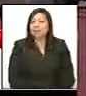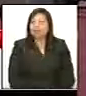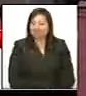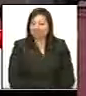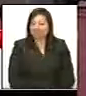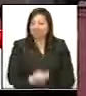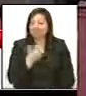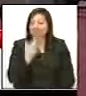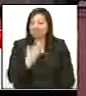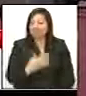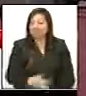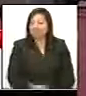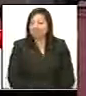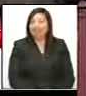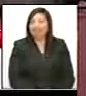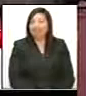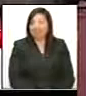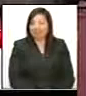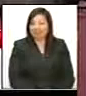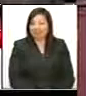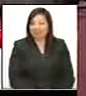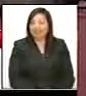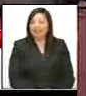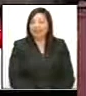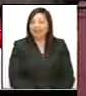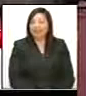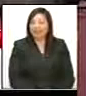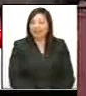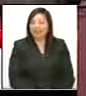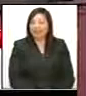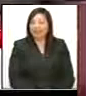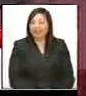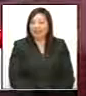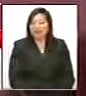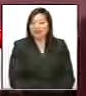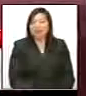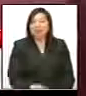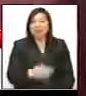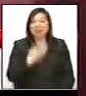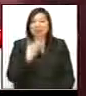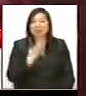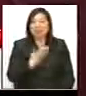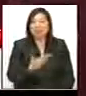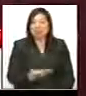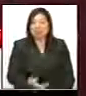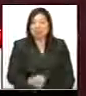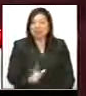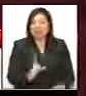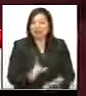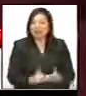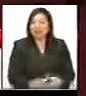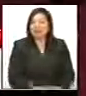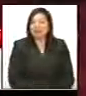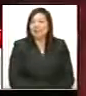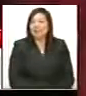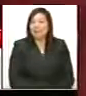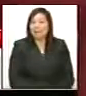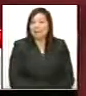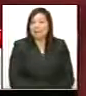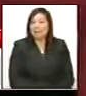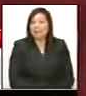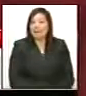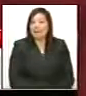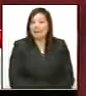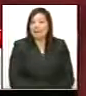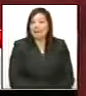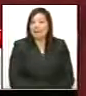Gracias. Muchas gracias, doctora Carmen Rosa Sánchez, directora regional de salud de la región Lima. Estábamos sacando cuenta que